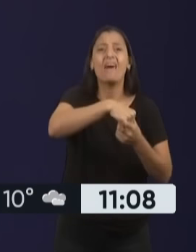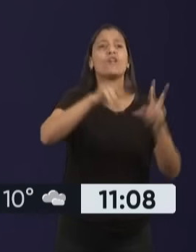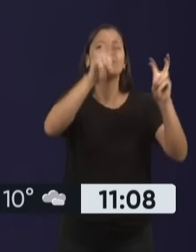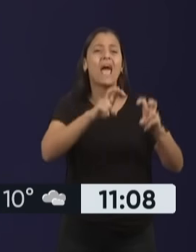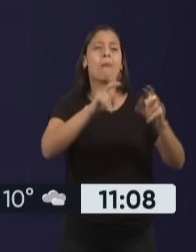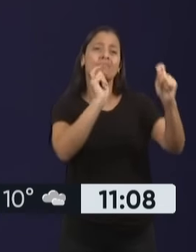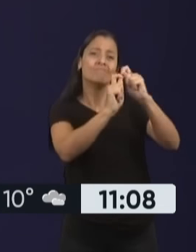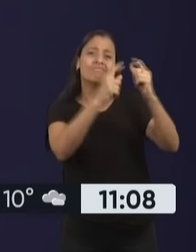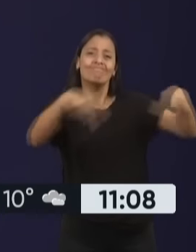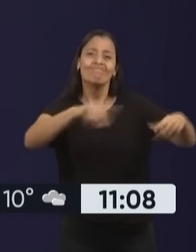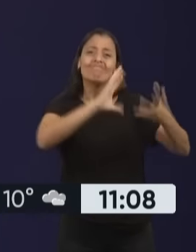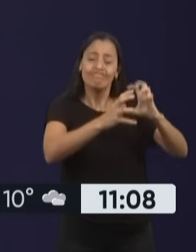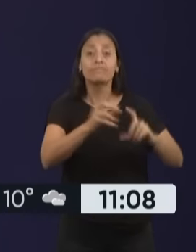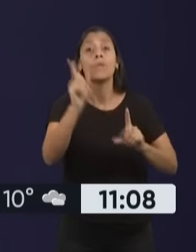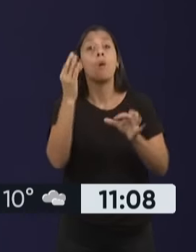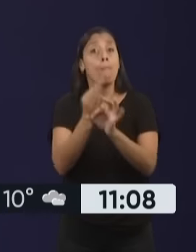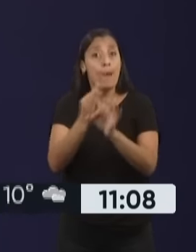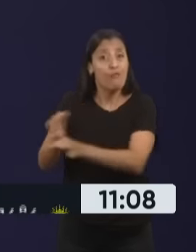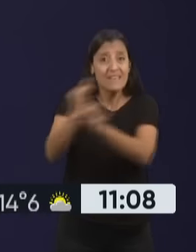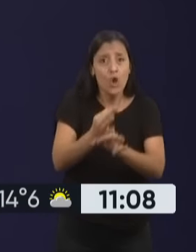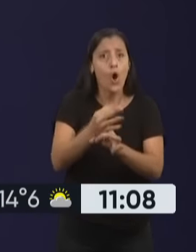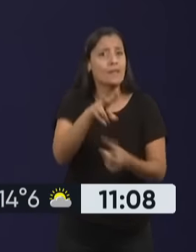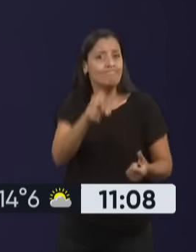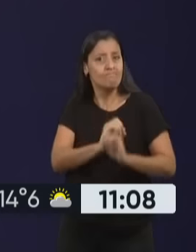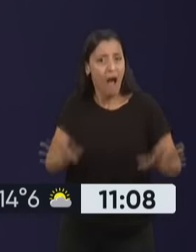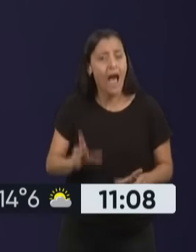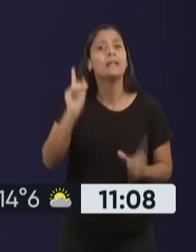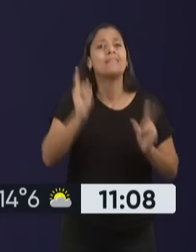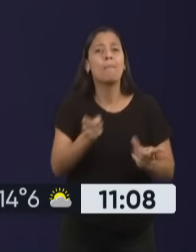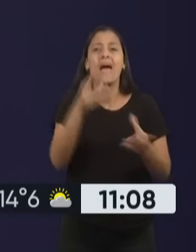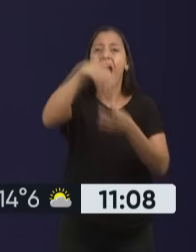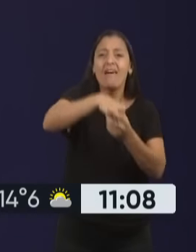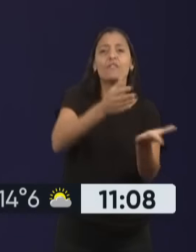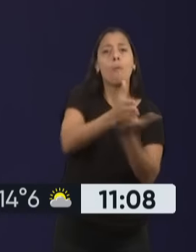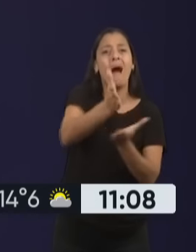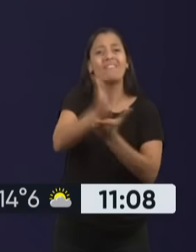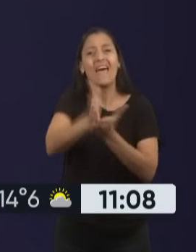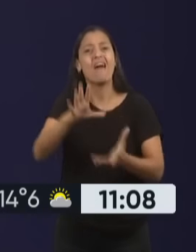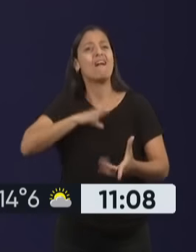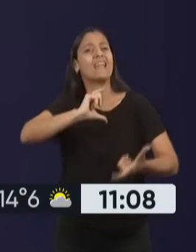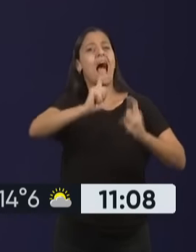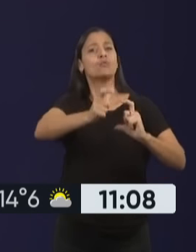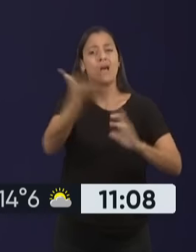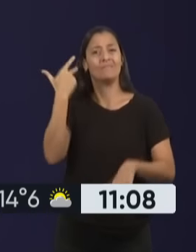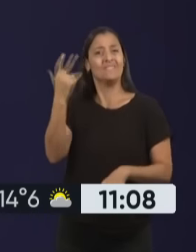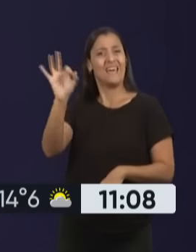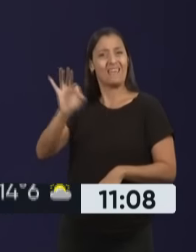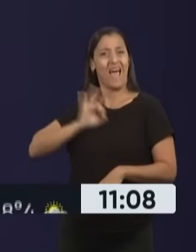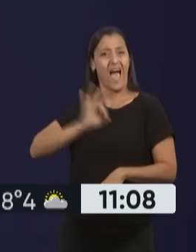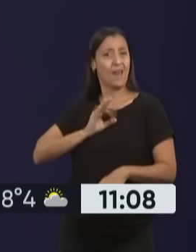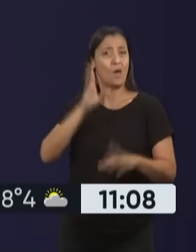ellas los profesores no cobran por su trabajo hay matrículas Con contenidos que no se actualizan hace 30 años y